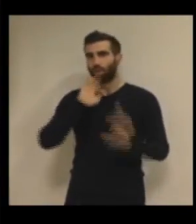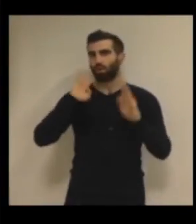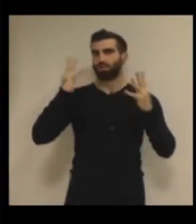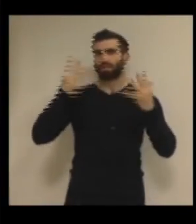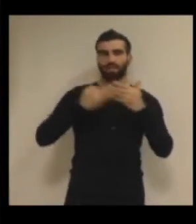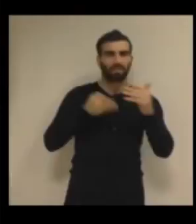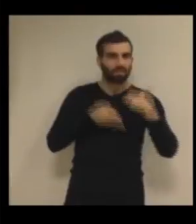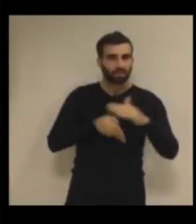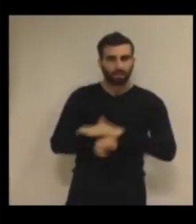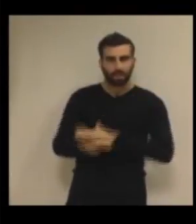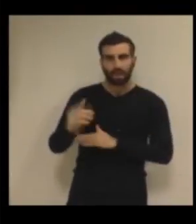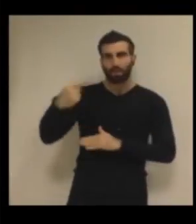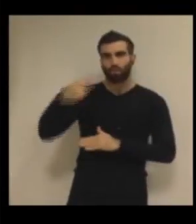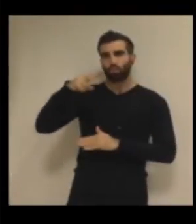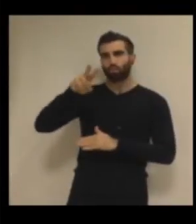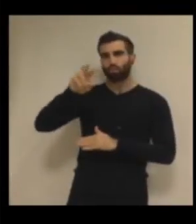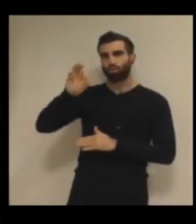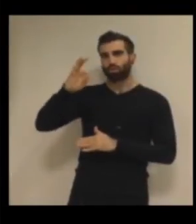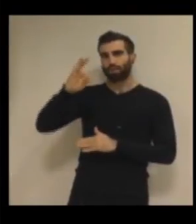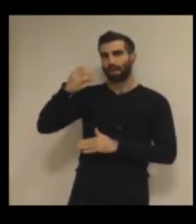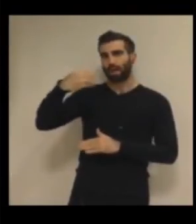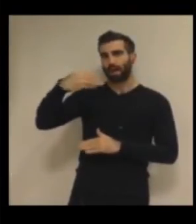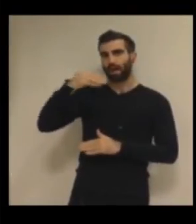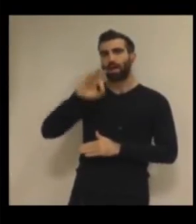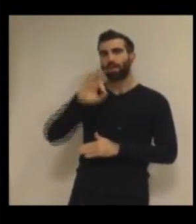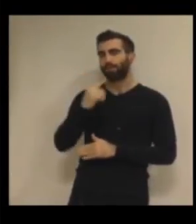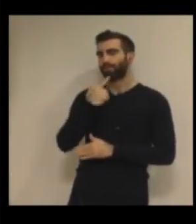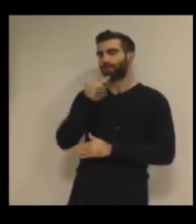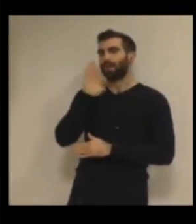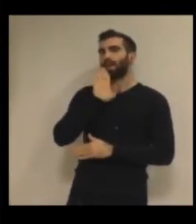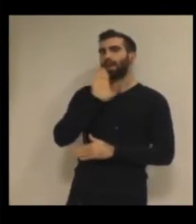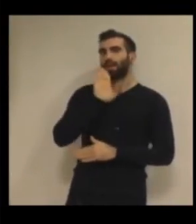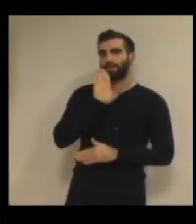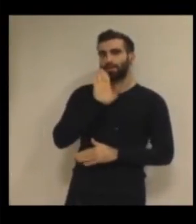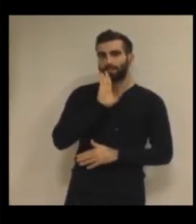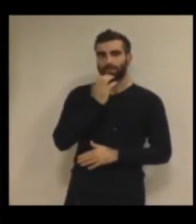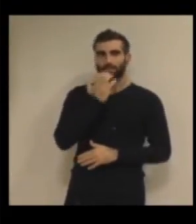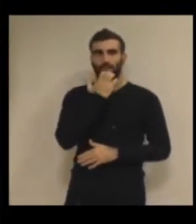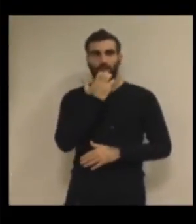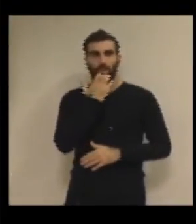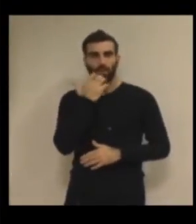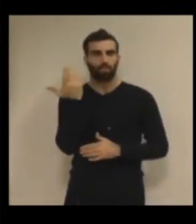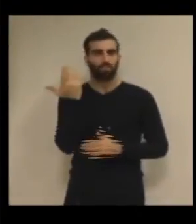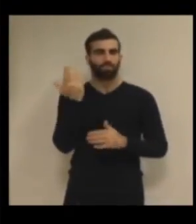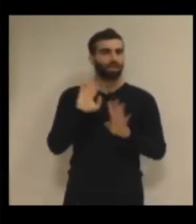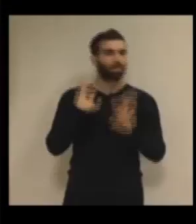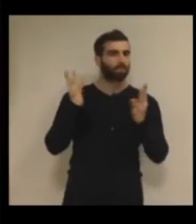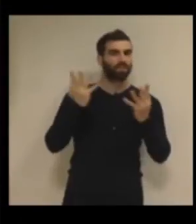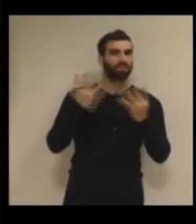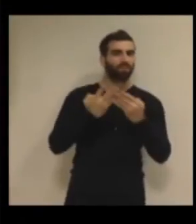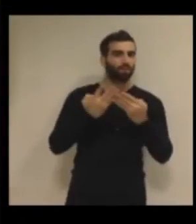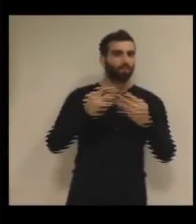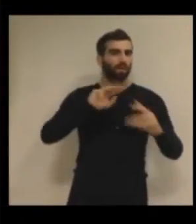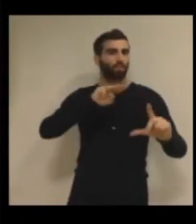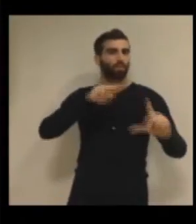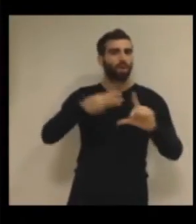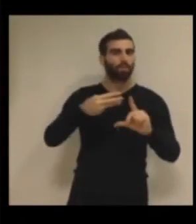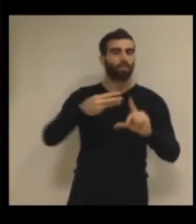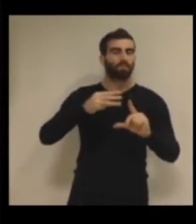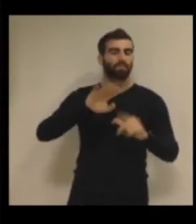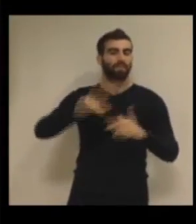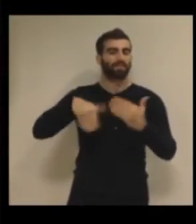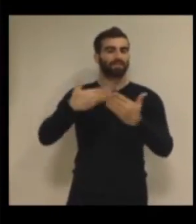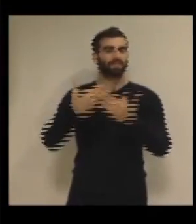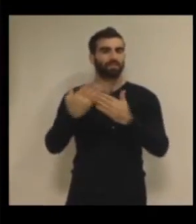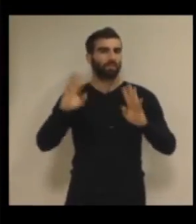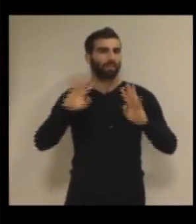Gustavo, en el salto de una plataforma web a una plataforma móvil, pensando en la